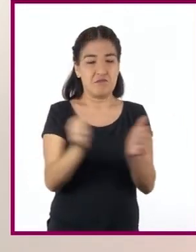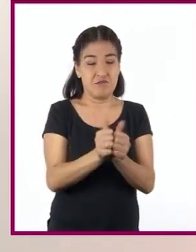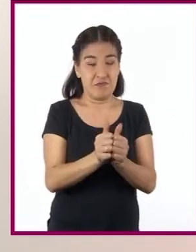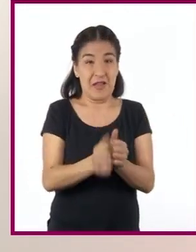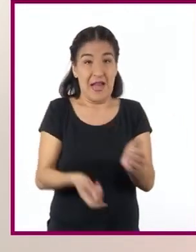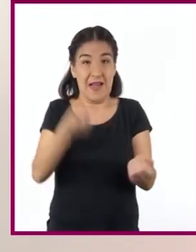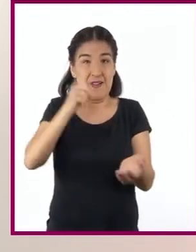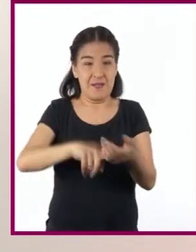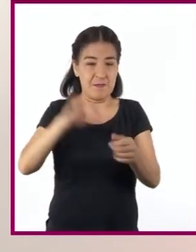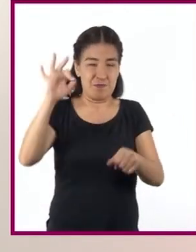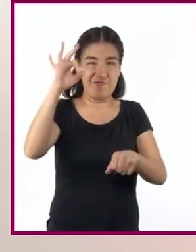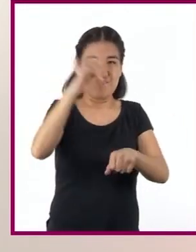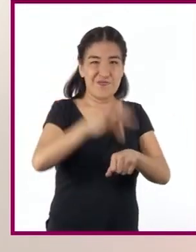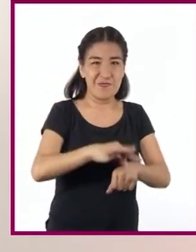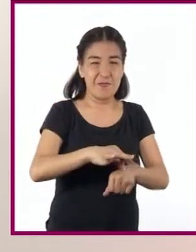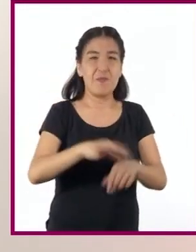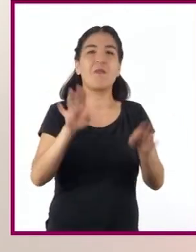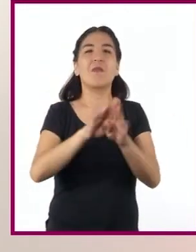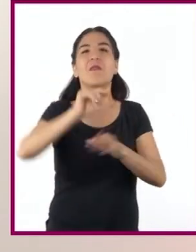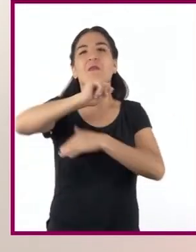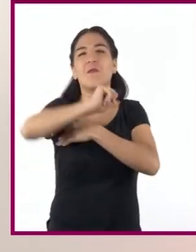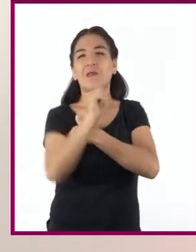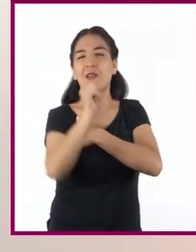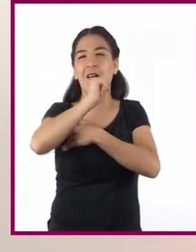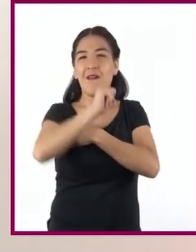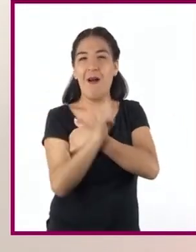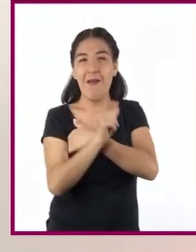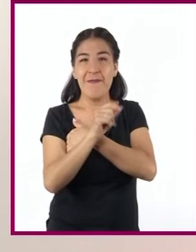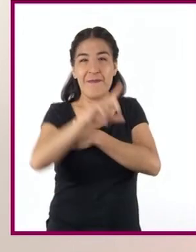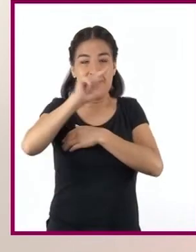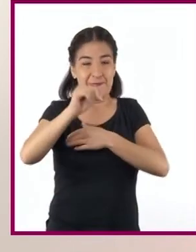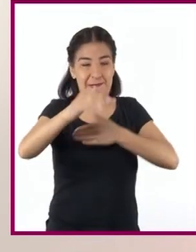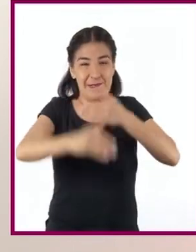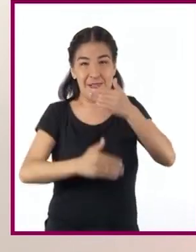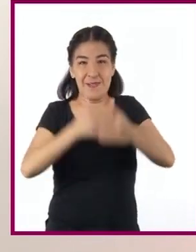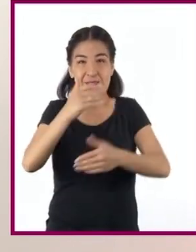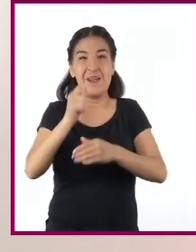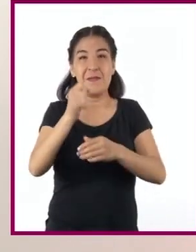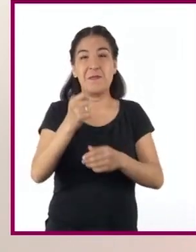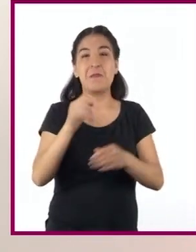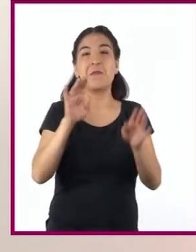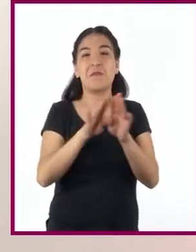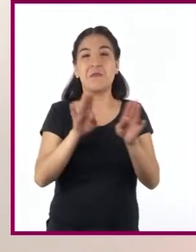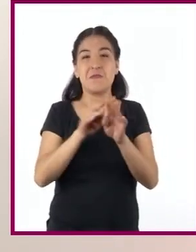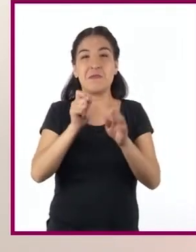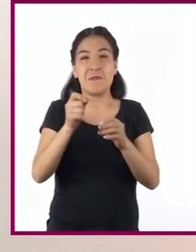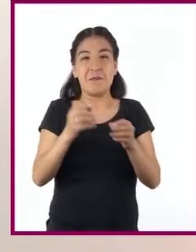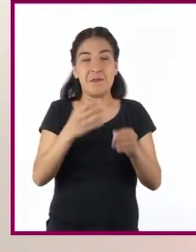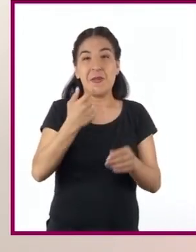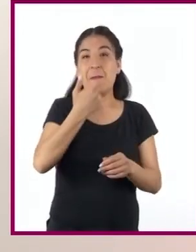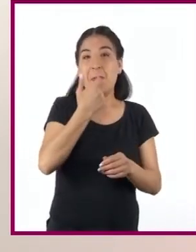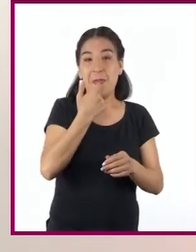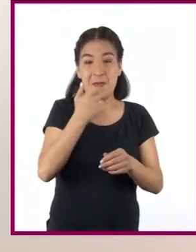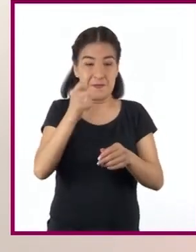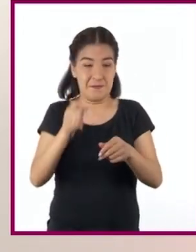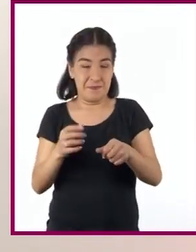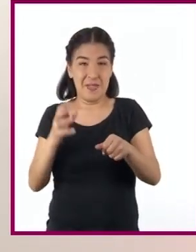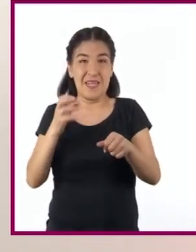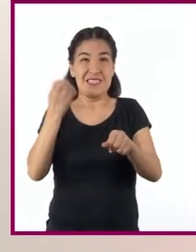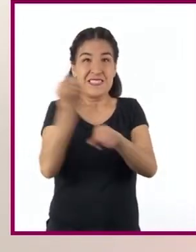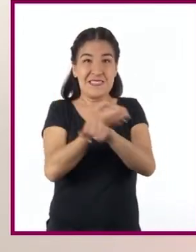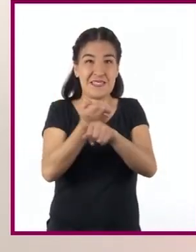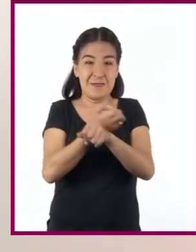mosquito Anófeles, que es su hospedero, pero al pasar a través de la saliva de este y llegar a la sangre humana, se